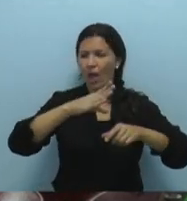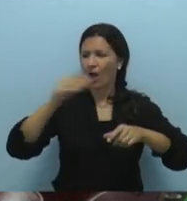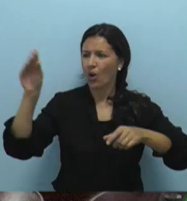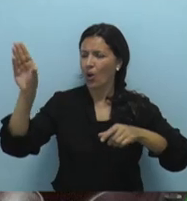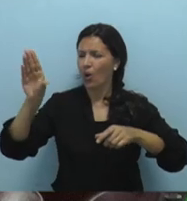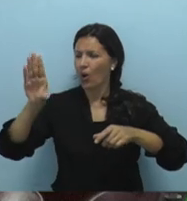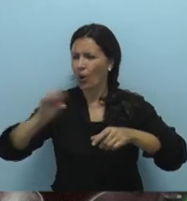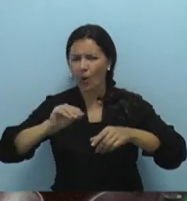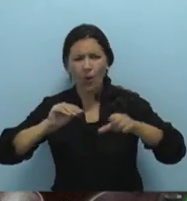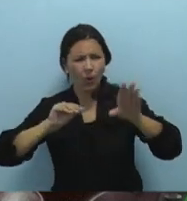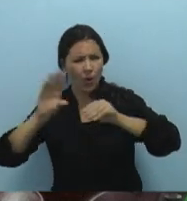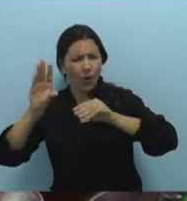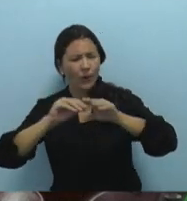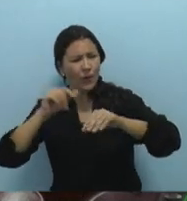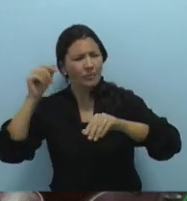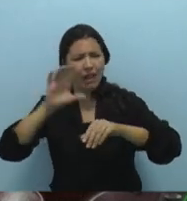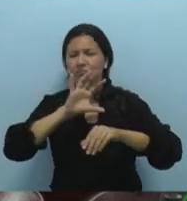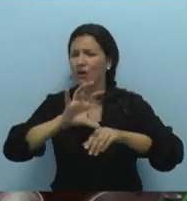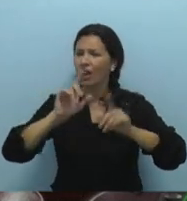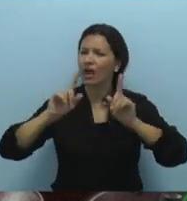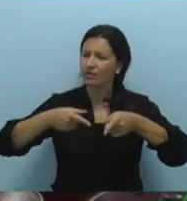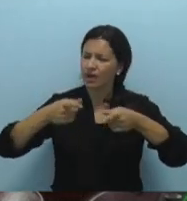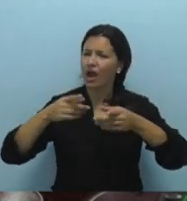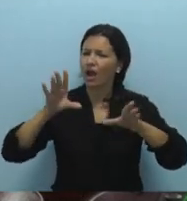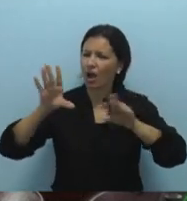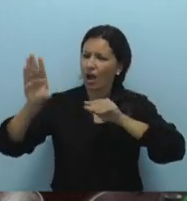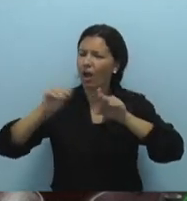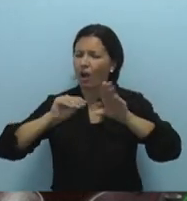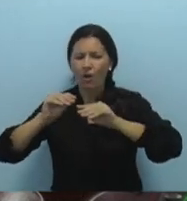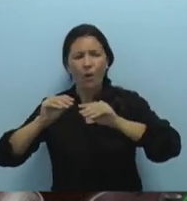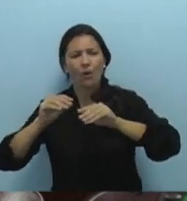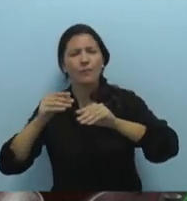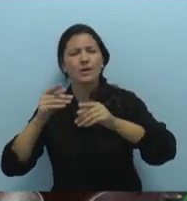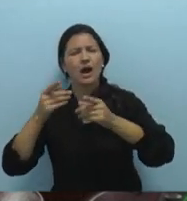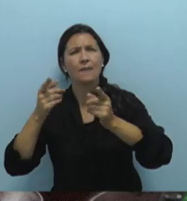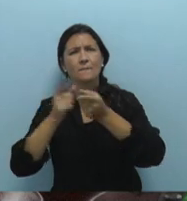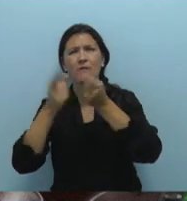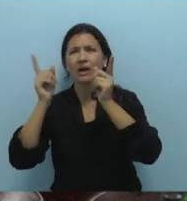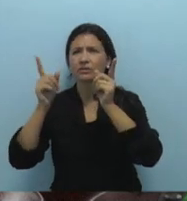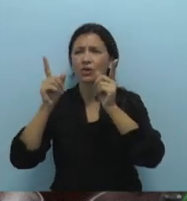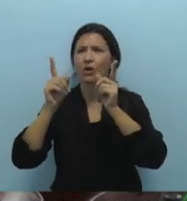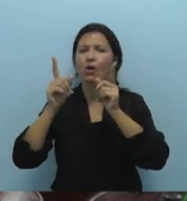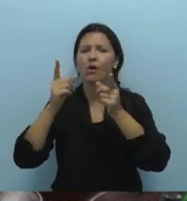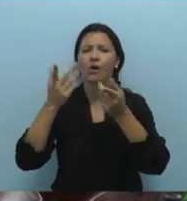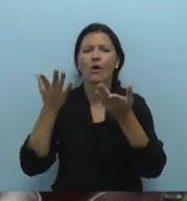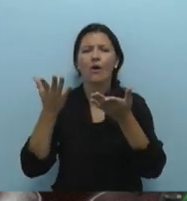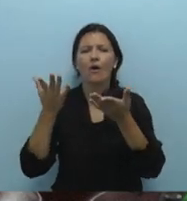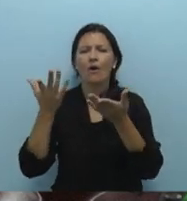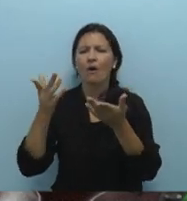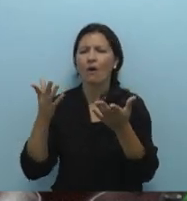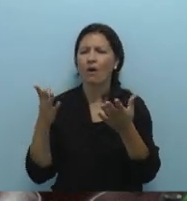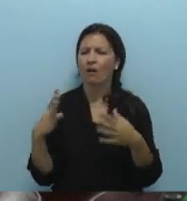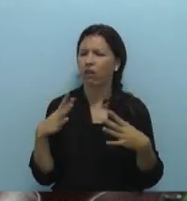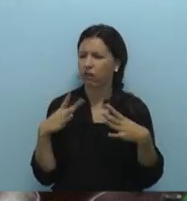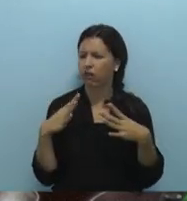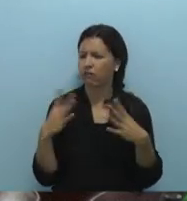cosas parecidas y se discute y se pone en duda si los docentes, el ausentismo, yo creo que en definitiva lo